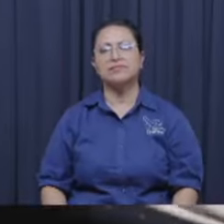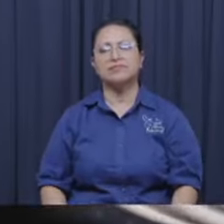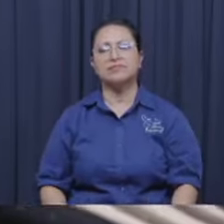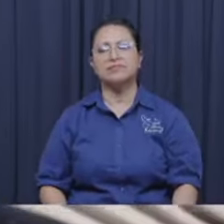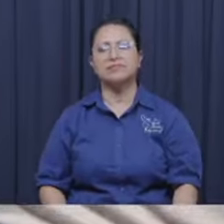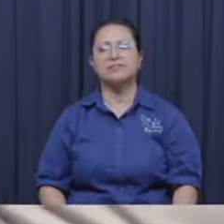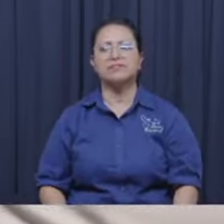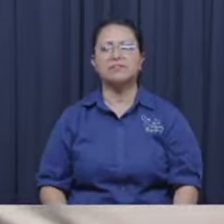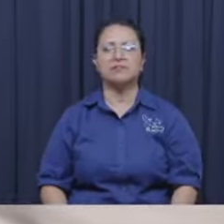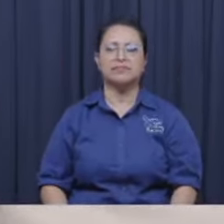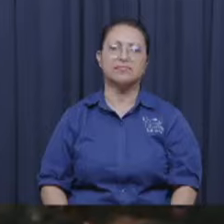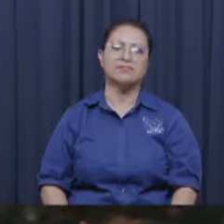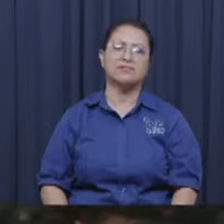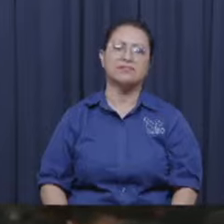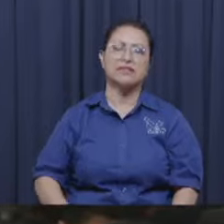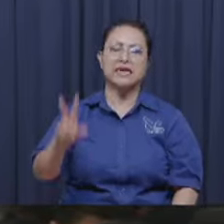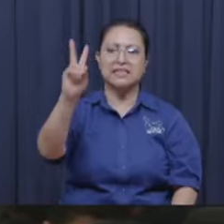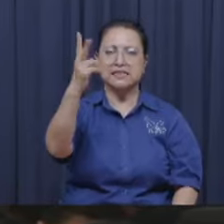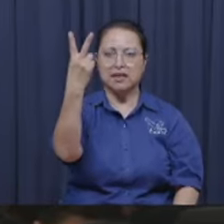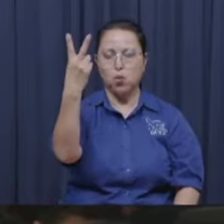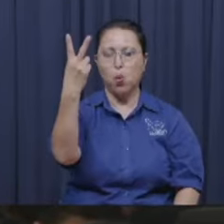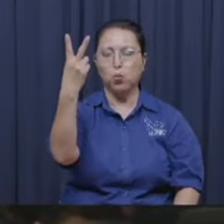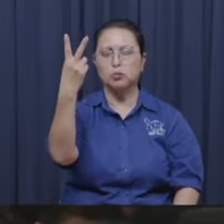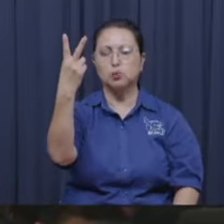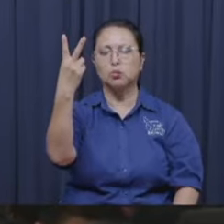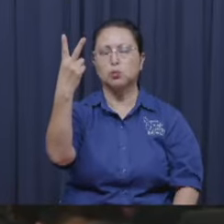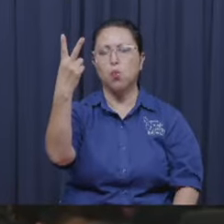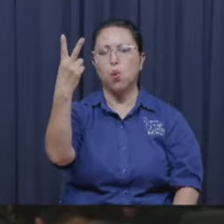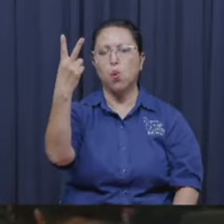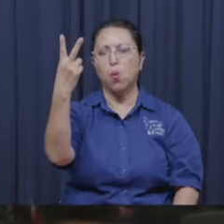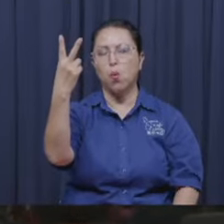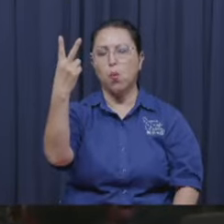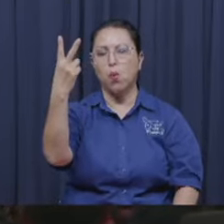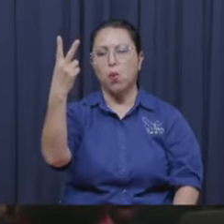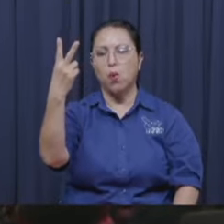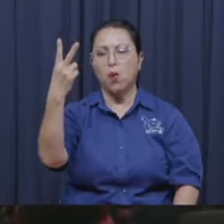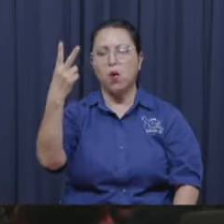Vaya, pues, como que digamos que el segundo ser viviente es el jefe de los becerros.